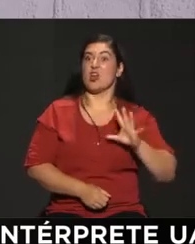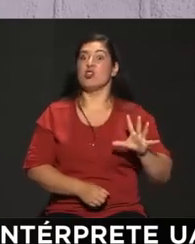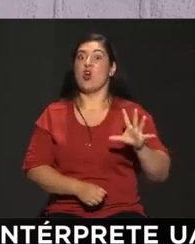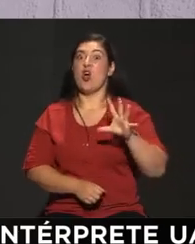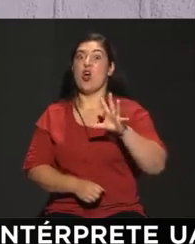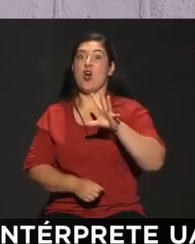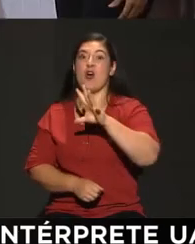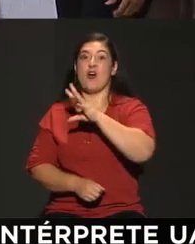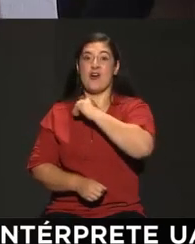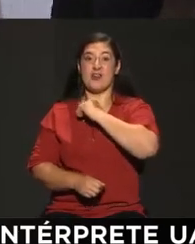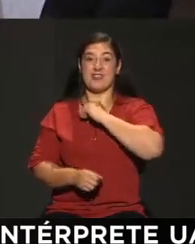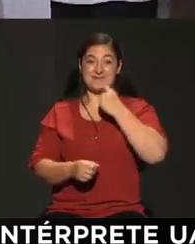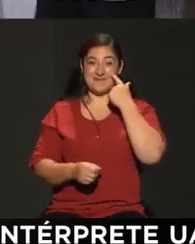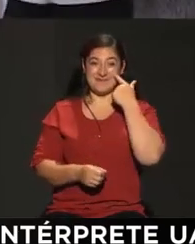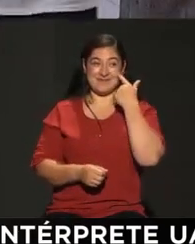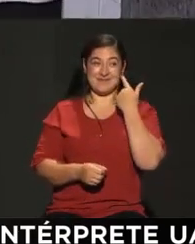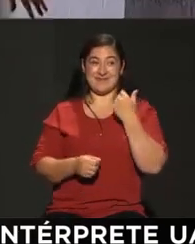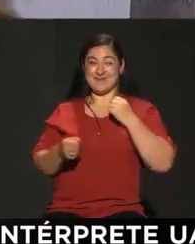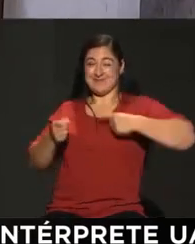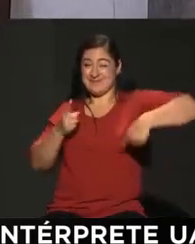al revés.